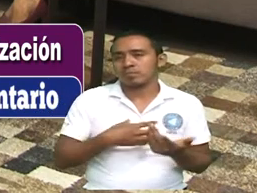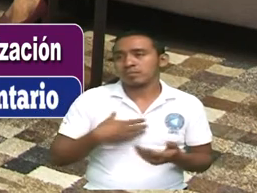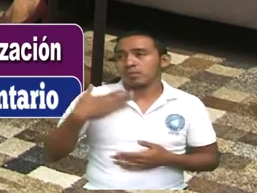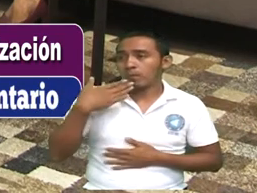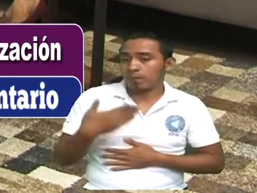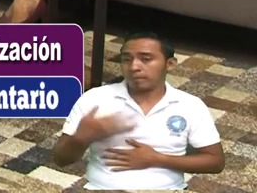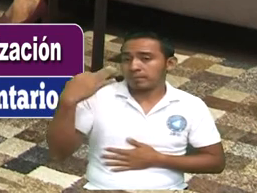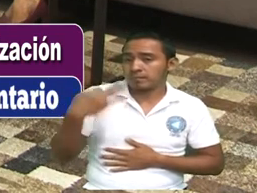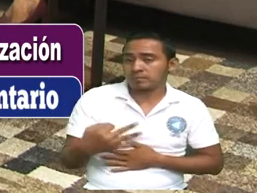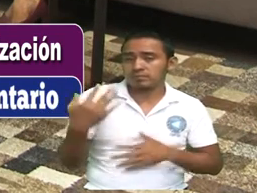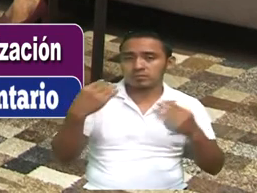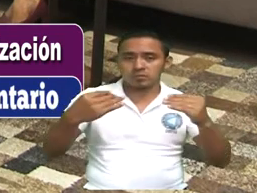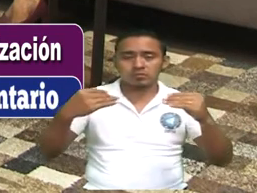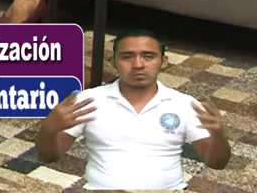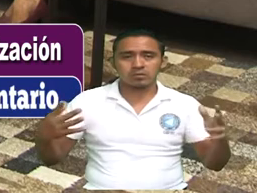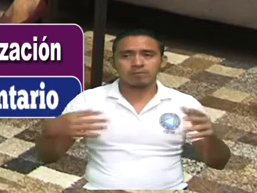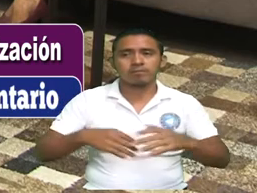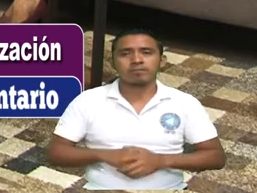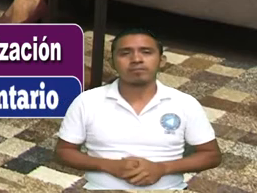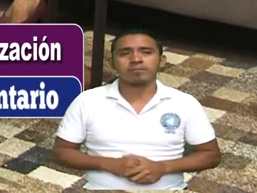la enseñanza. Entonces